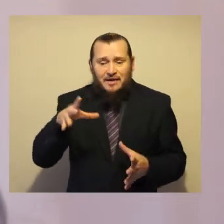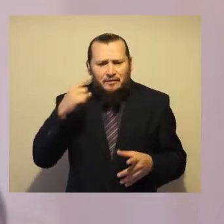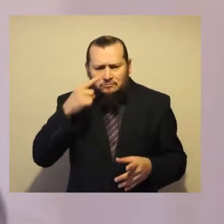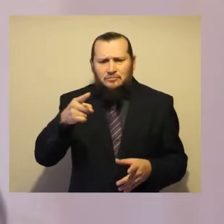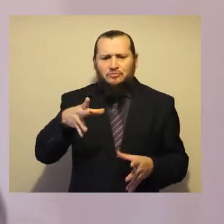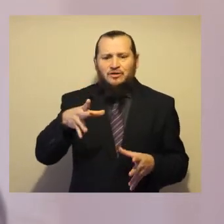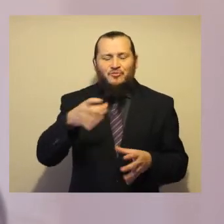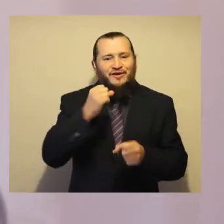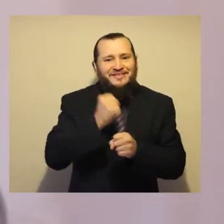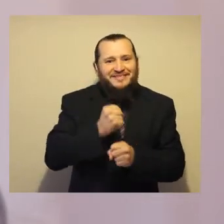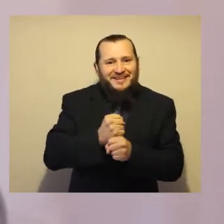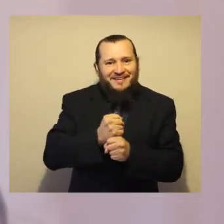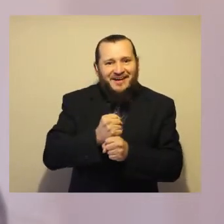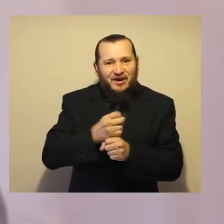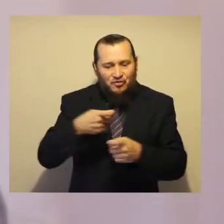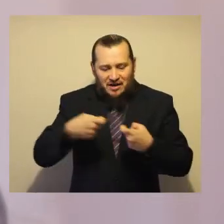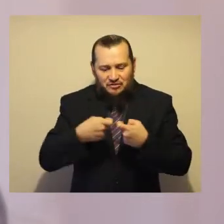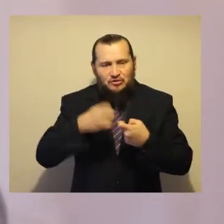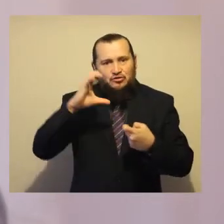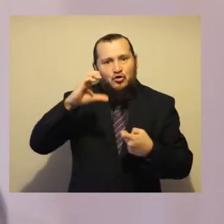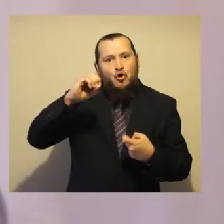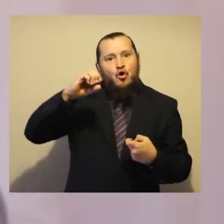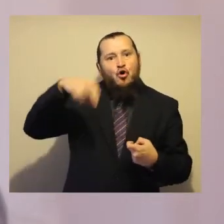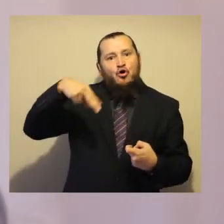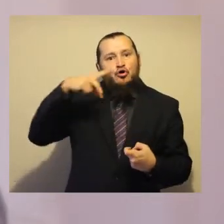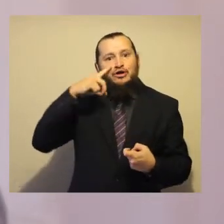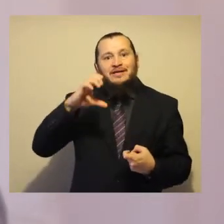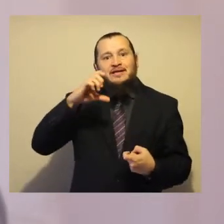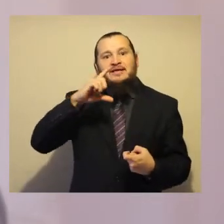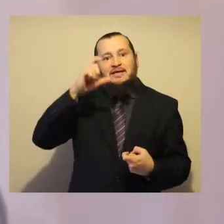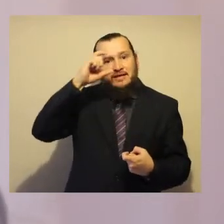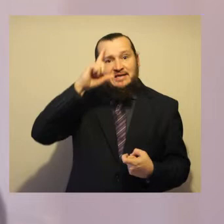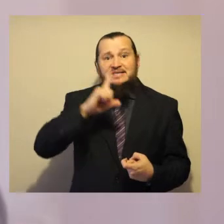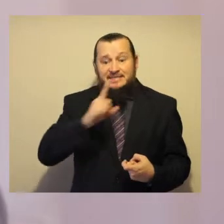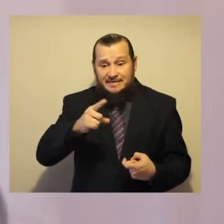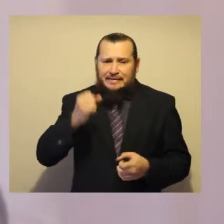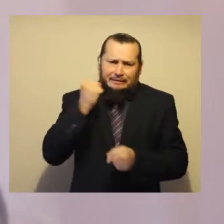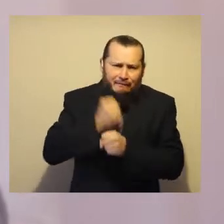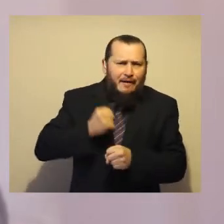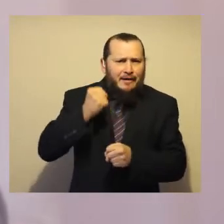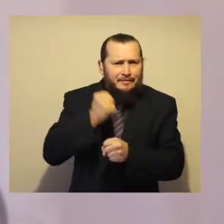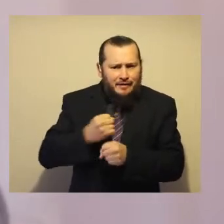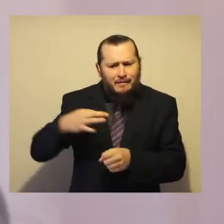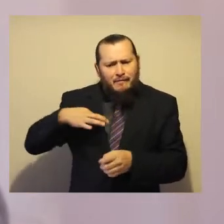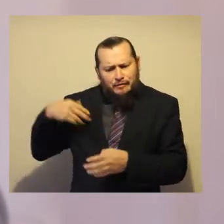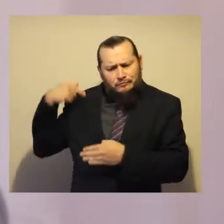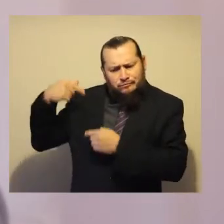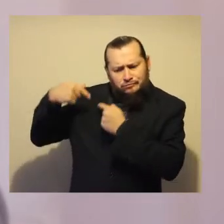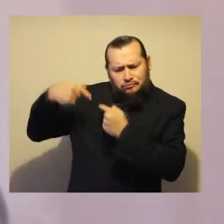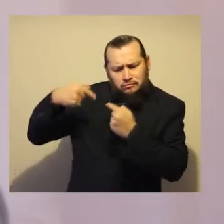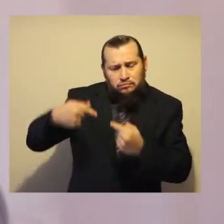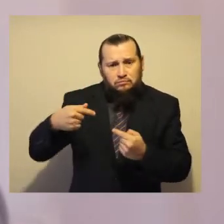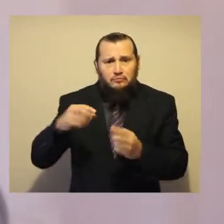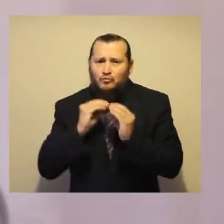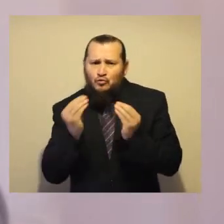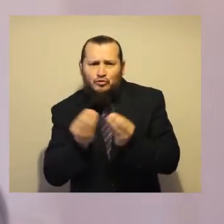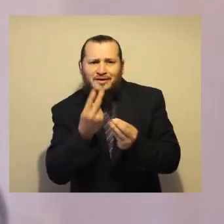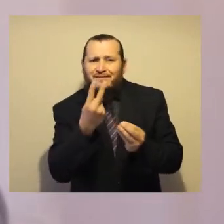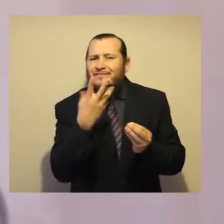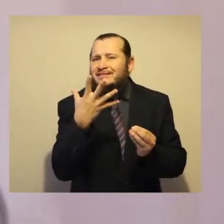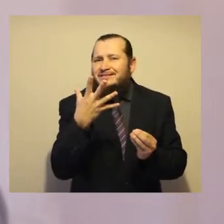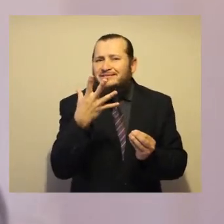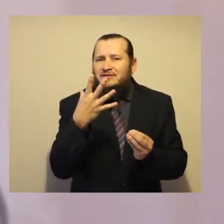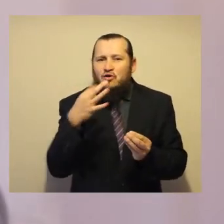trabajo muy extenso del CONICET, de investigadores del CONICET, que trabajaron a lo largo de más de 25 años en el